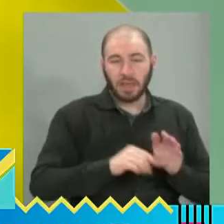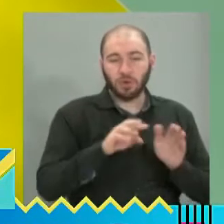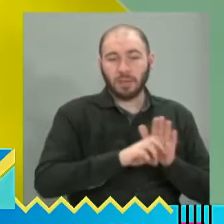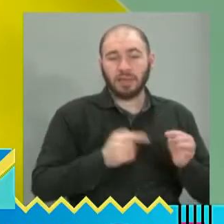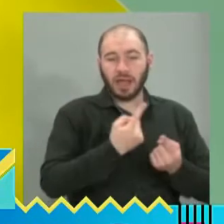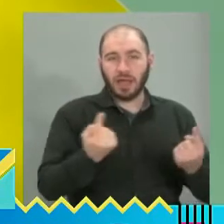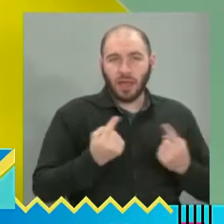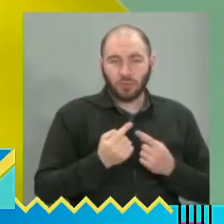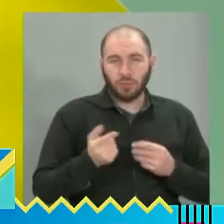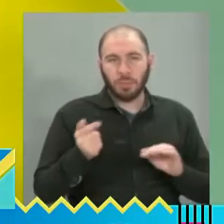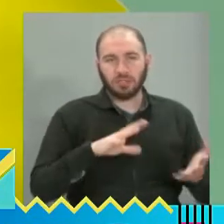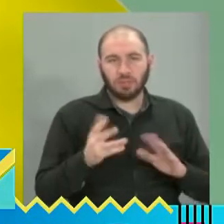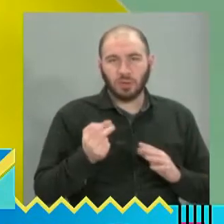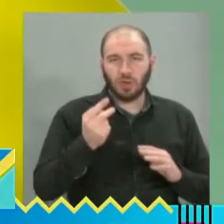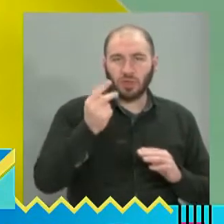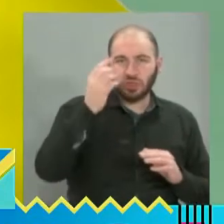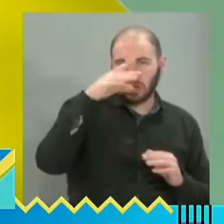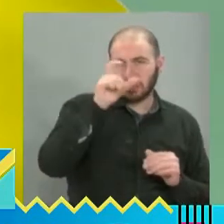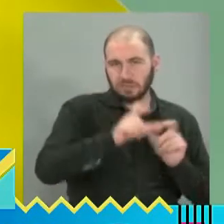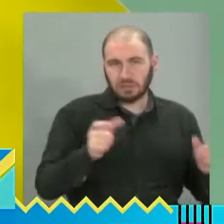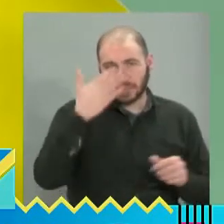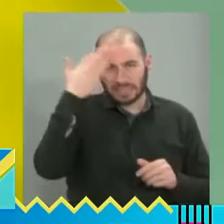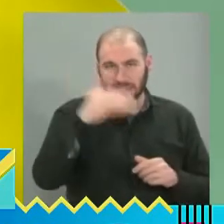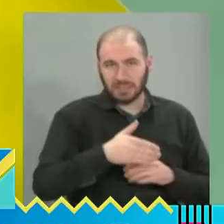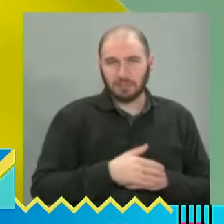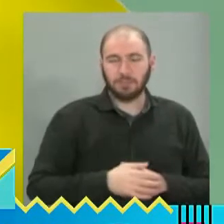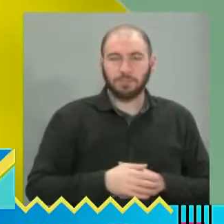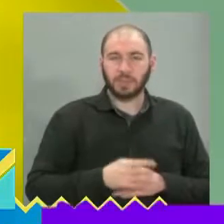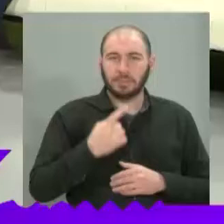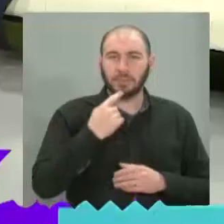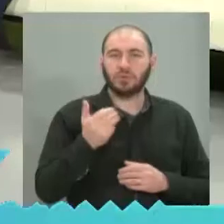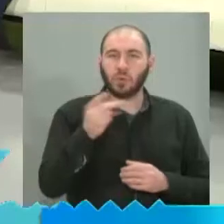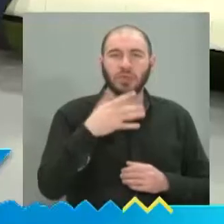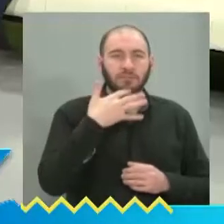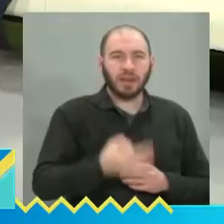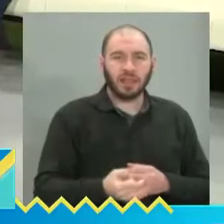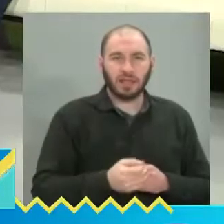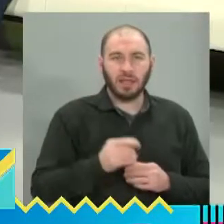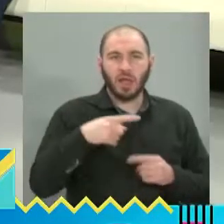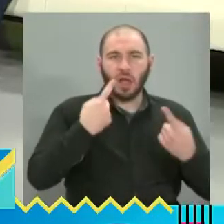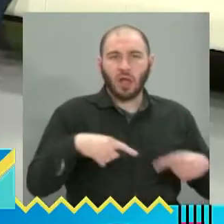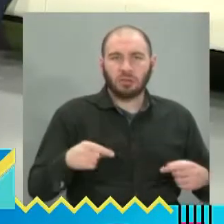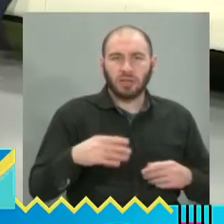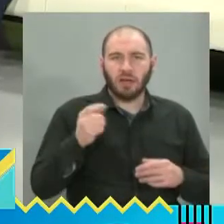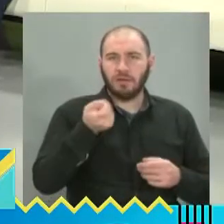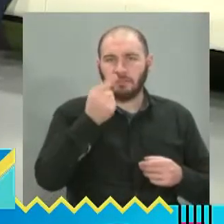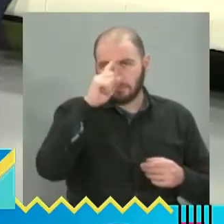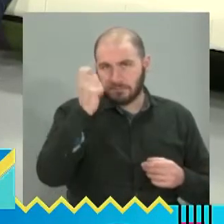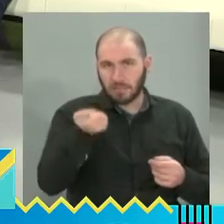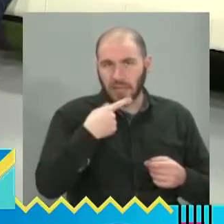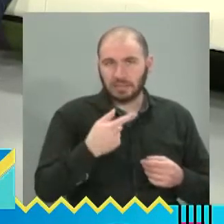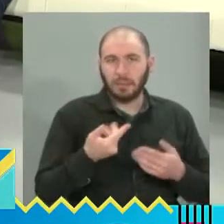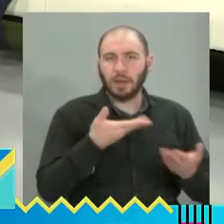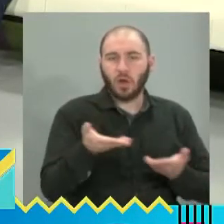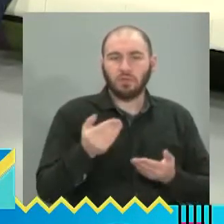programa tiene alrededor de 12 pacientes. Bien. ¿Cuánto hay de real en esos productos farmacéuticos que se ofrecen